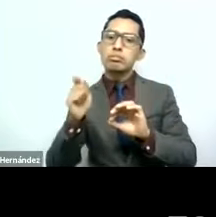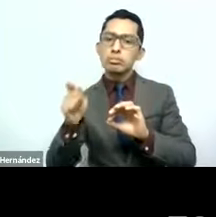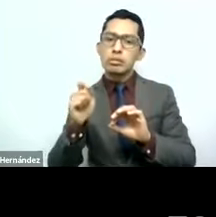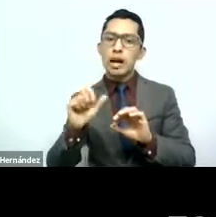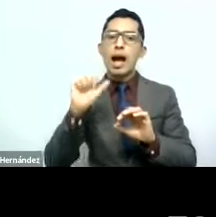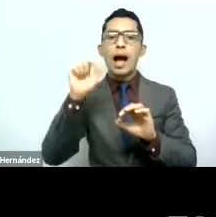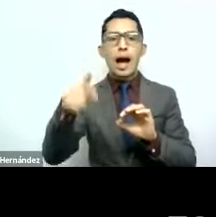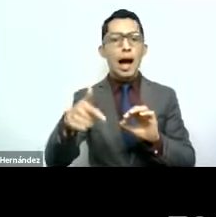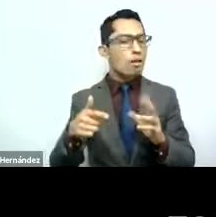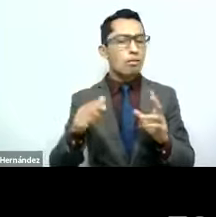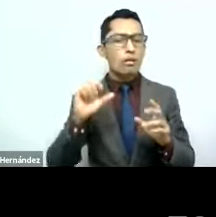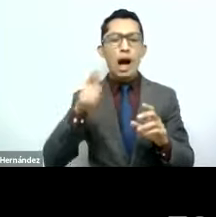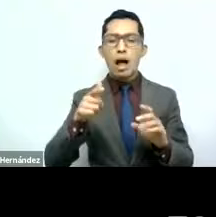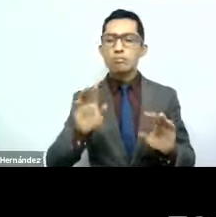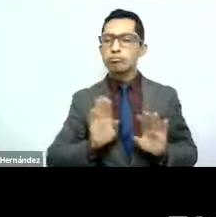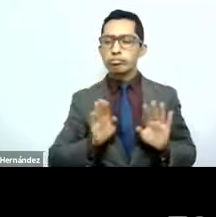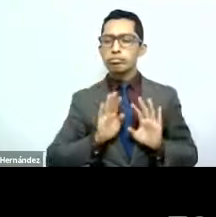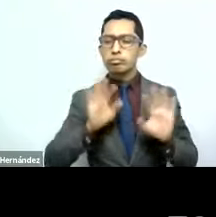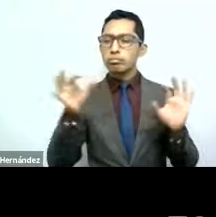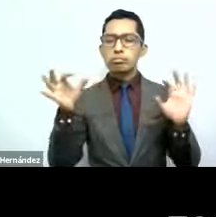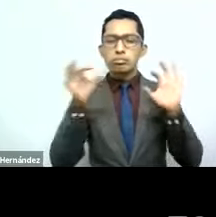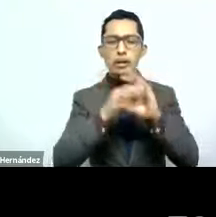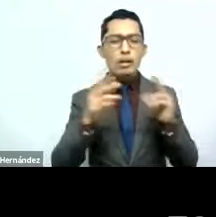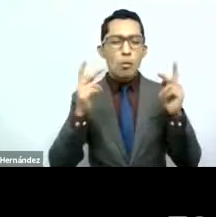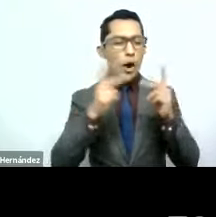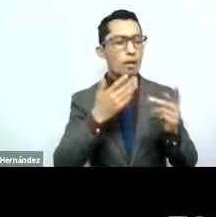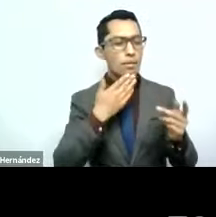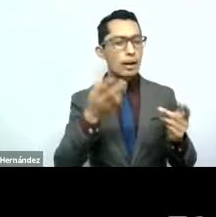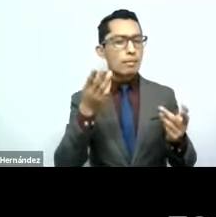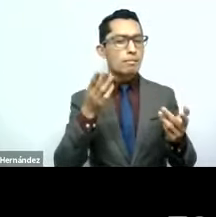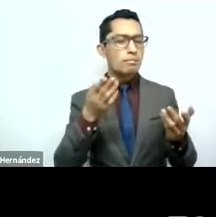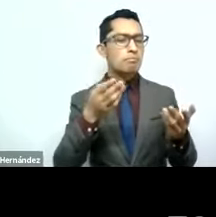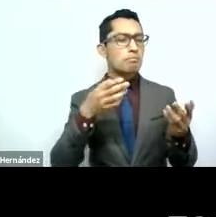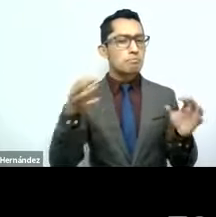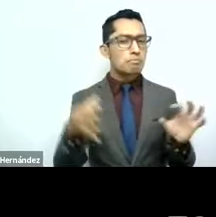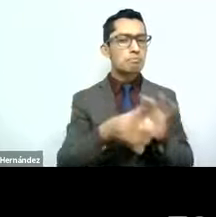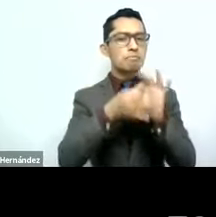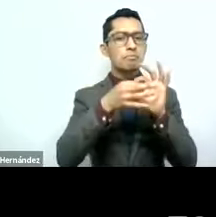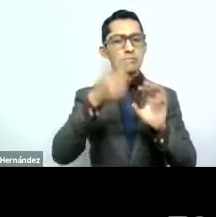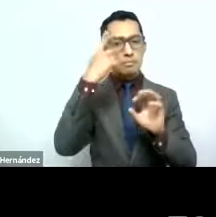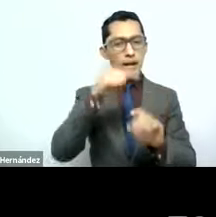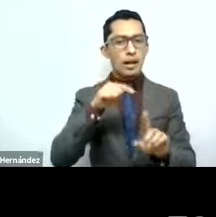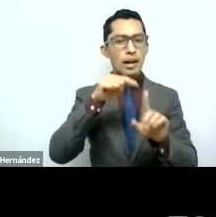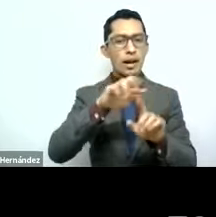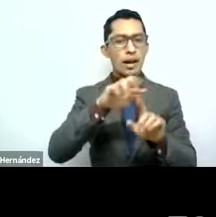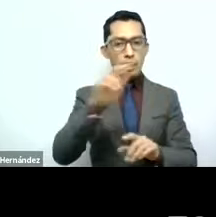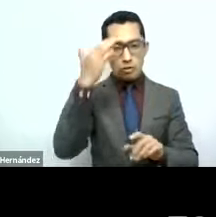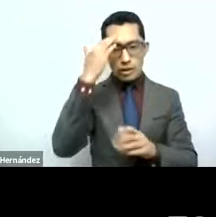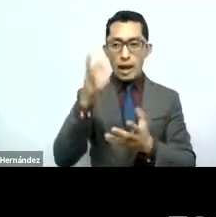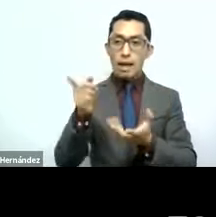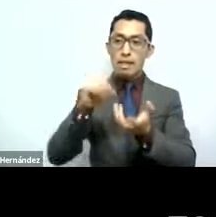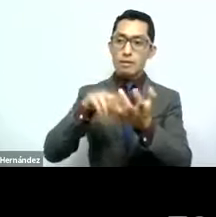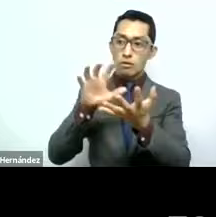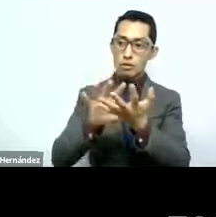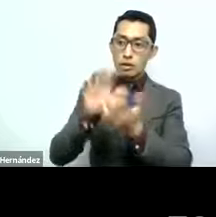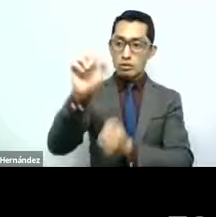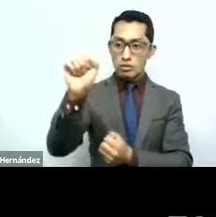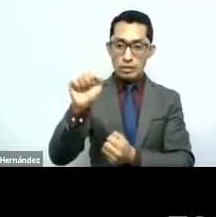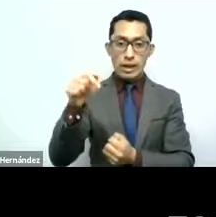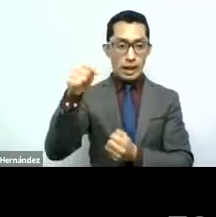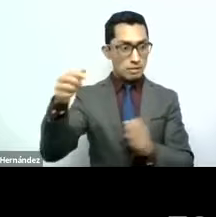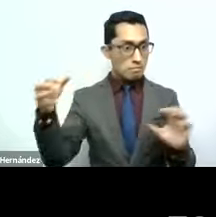alguna relación. Es un estándar bajo encaminado a poder reconocer la constitucionalidad de este tipo de